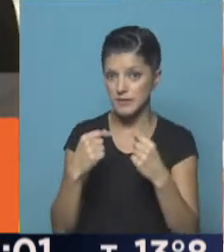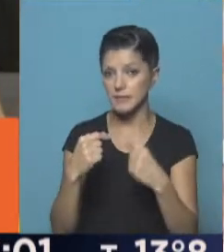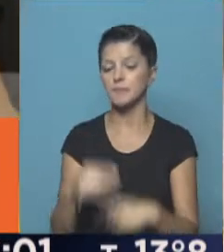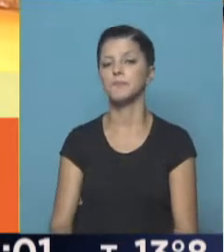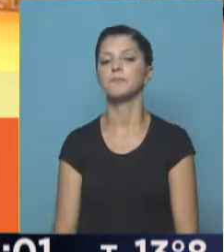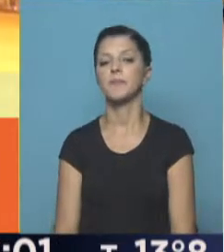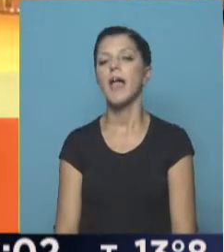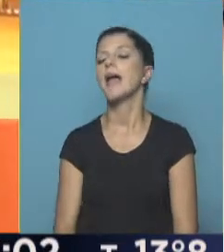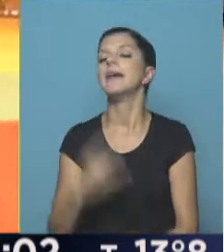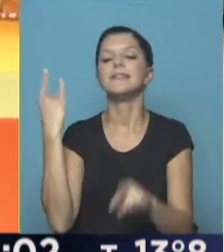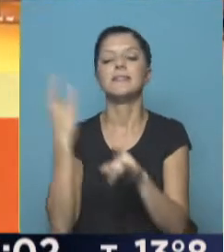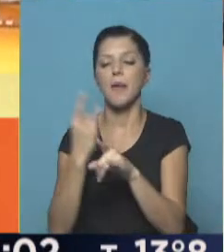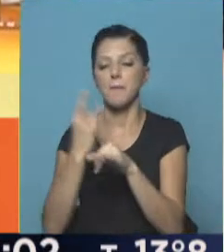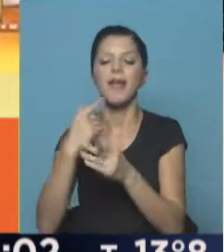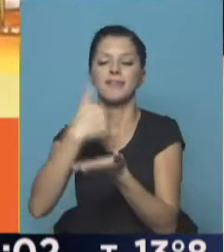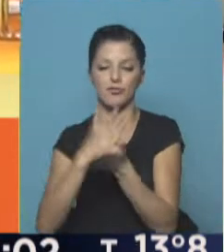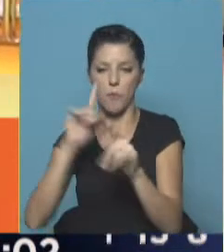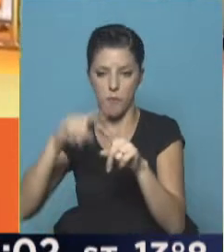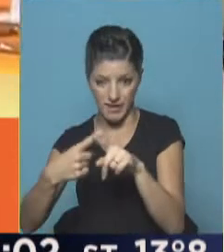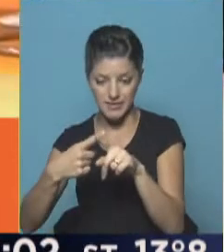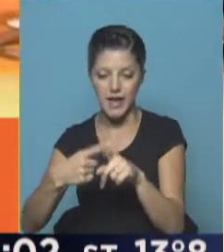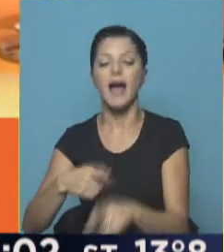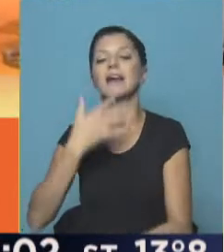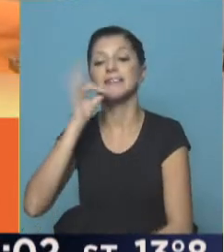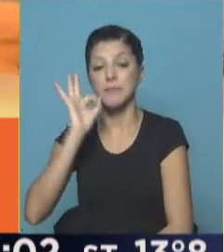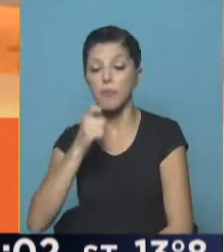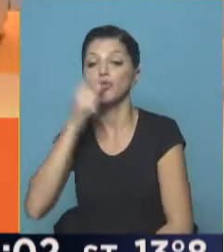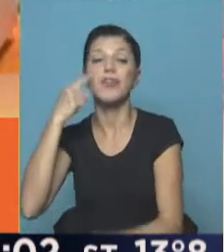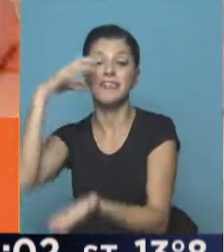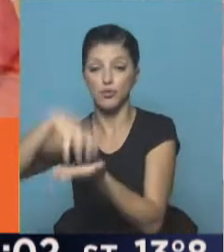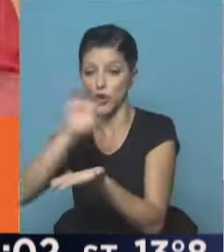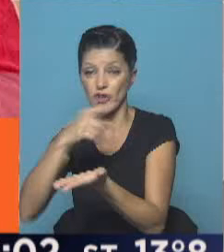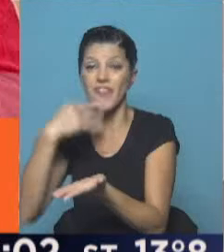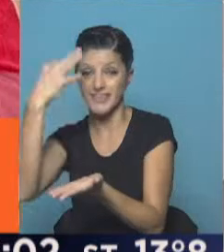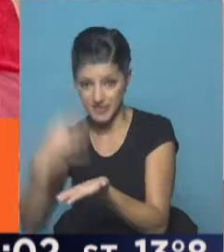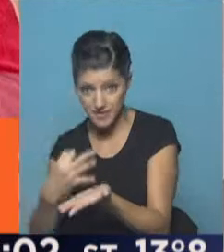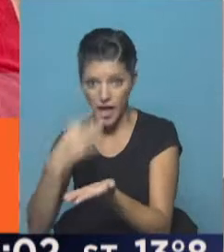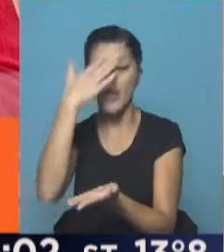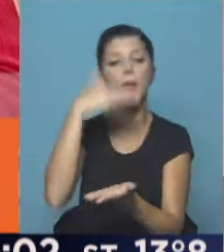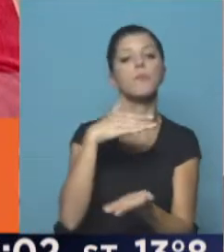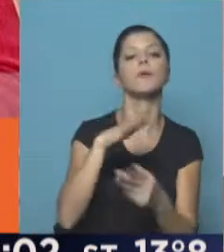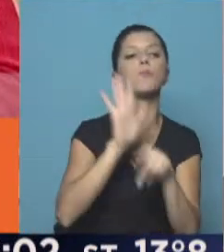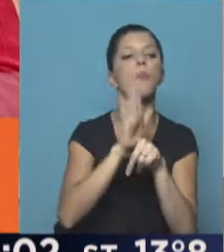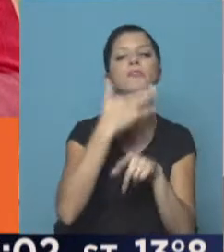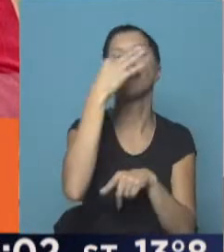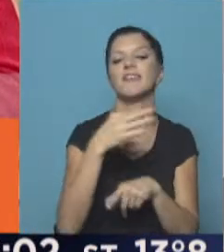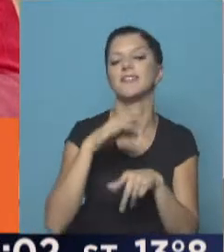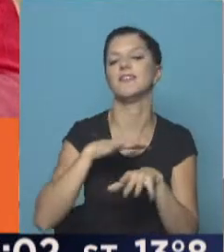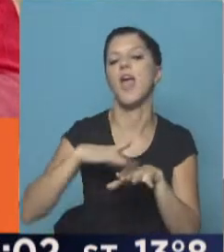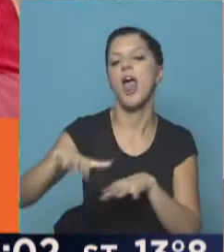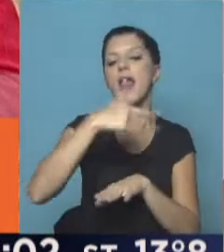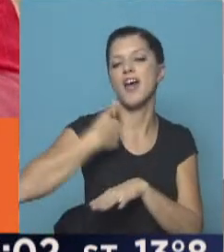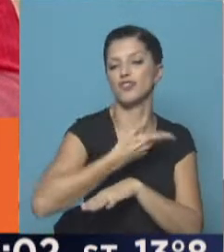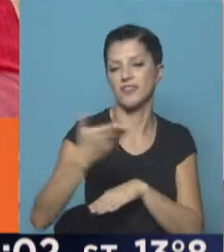Siempre en política sabemos que lo que no se decide institucionalmente se procesa en las calles. Sí. Lo que no tiene